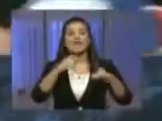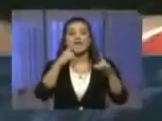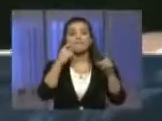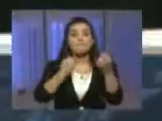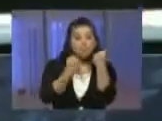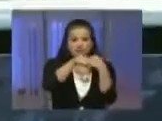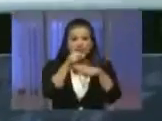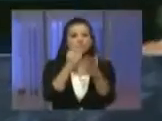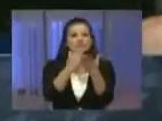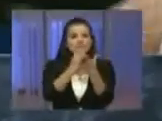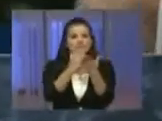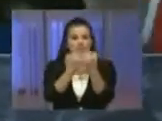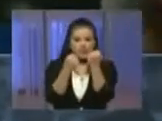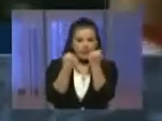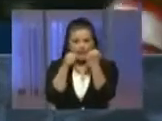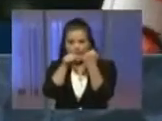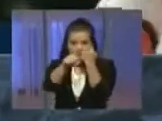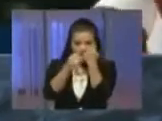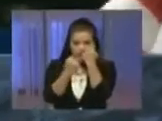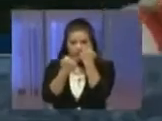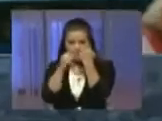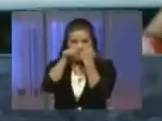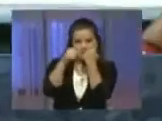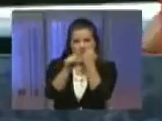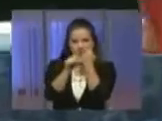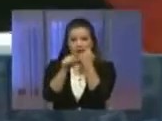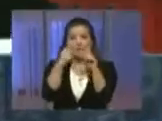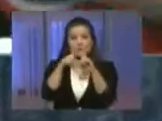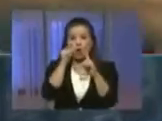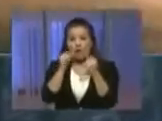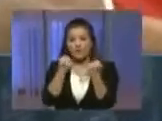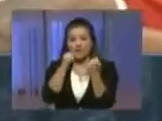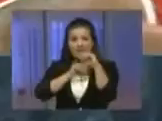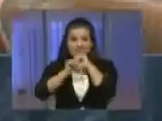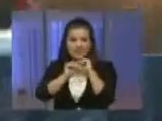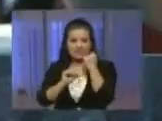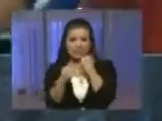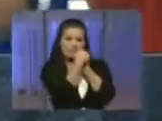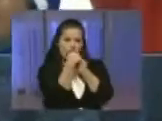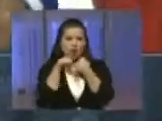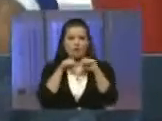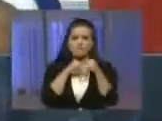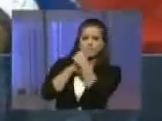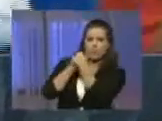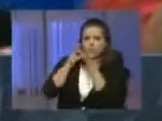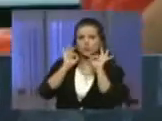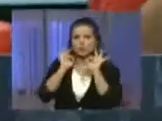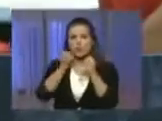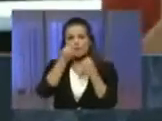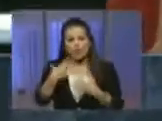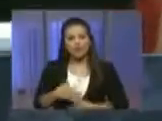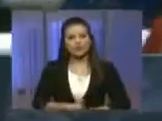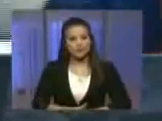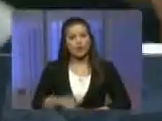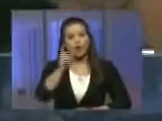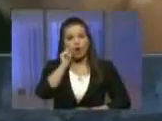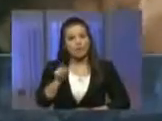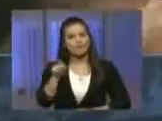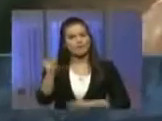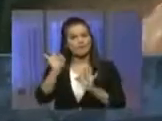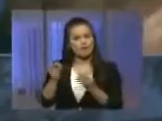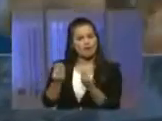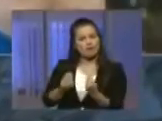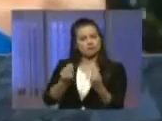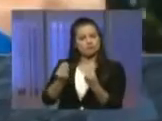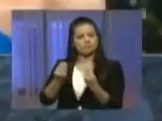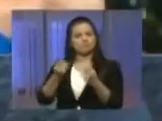marcar más que el estilo más propio del boxeo profesional donde el estilo la calidad de movimiento